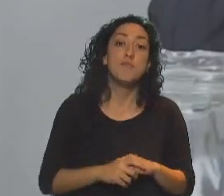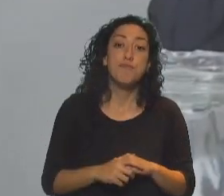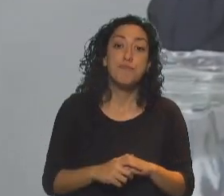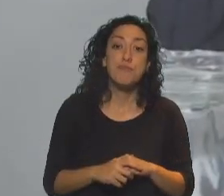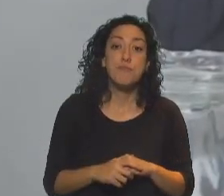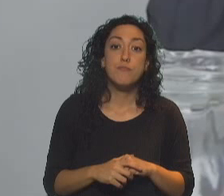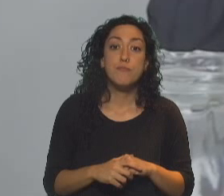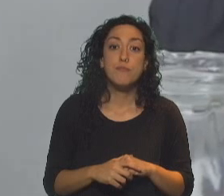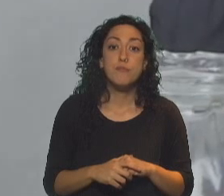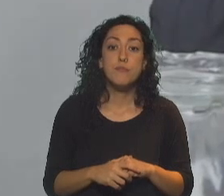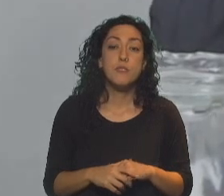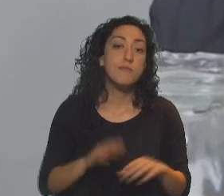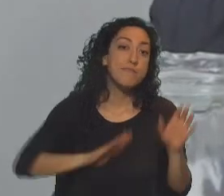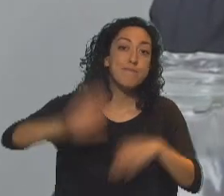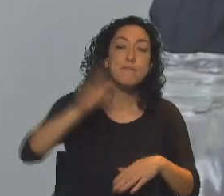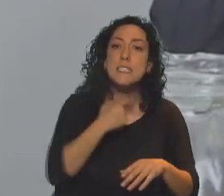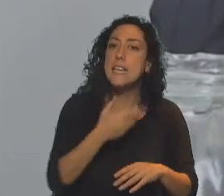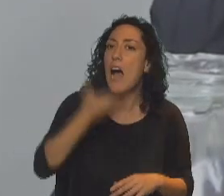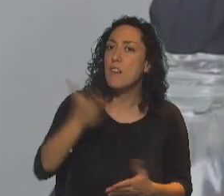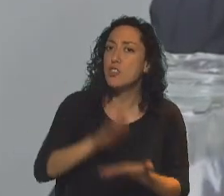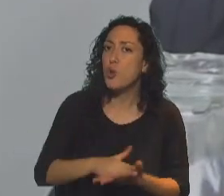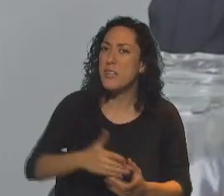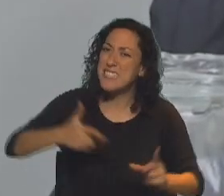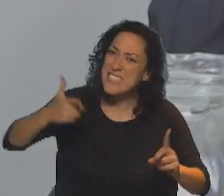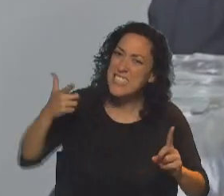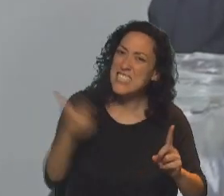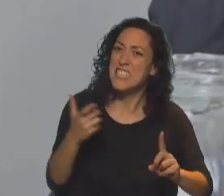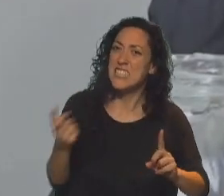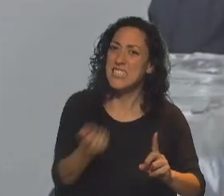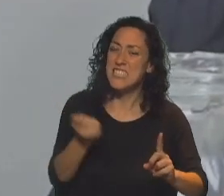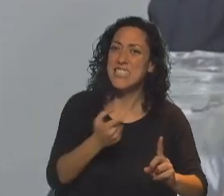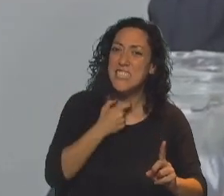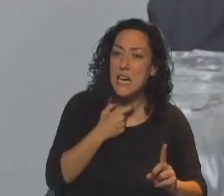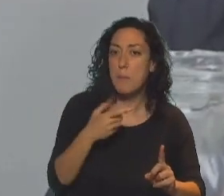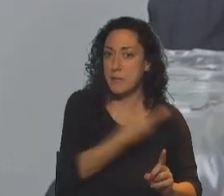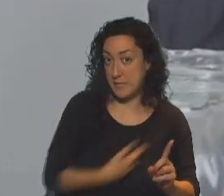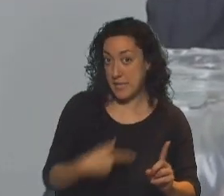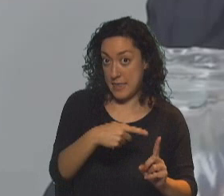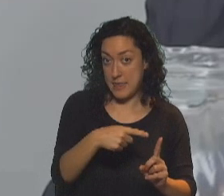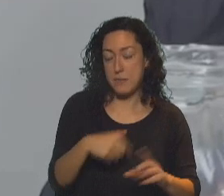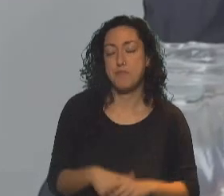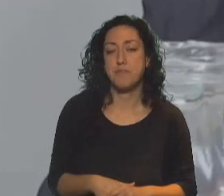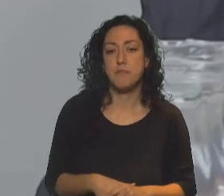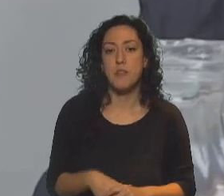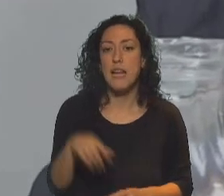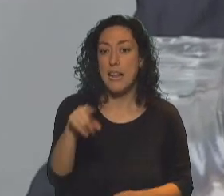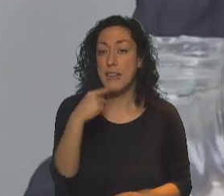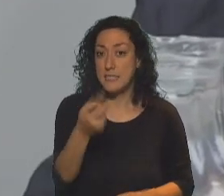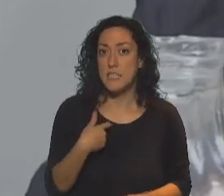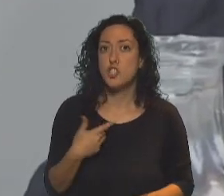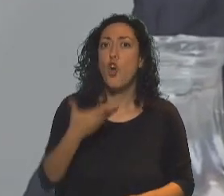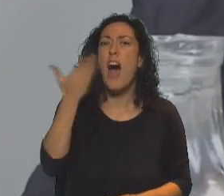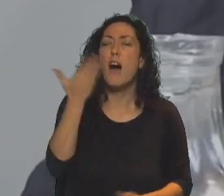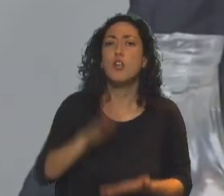manifestación precisamente por eso que había sucedido. Y miren lo que dice. Esto lo digo en nombre